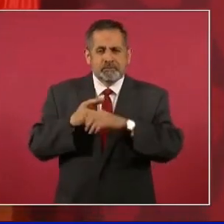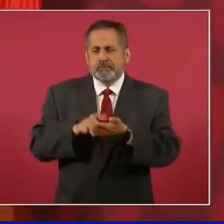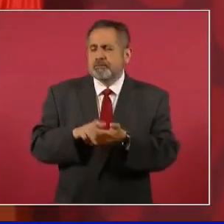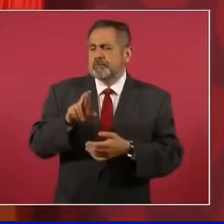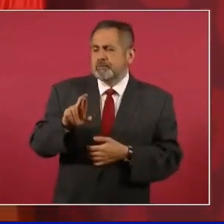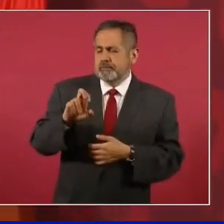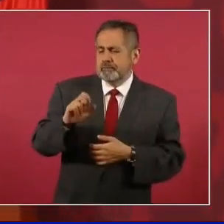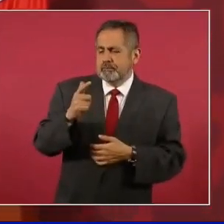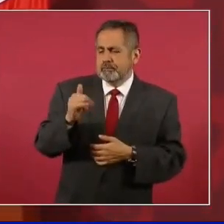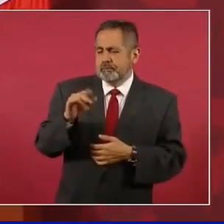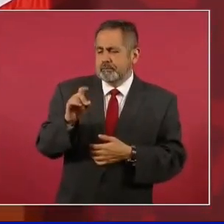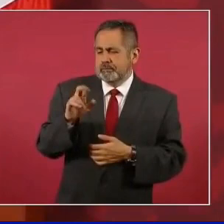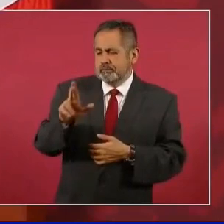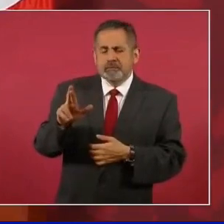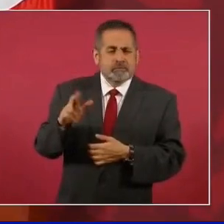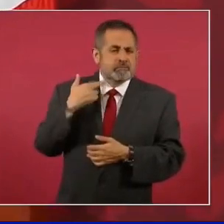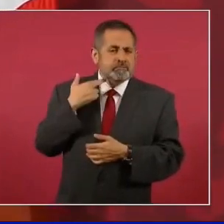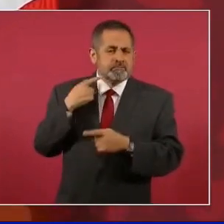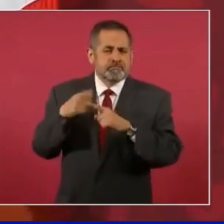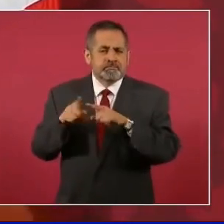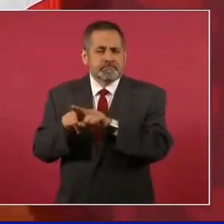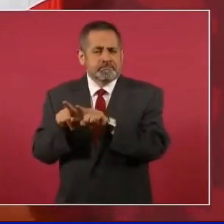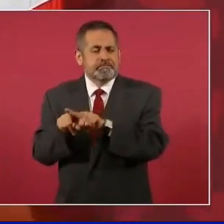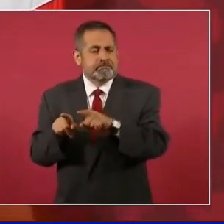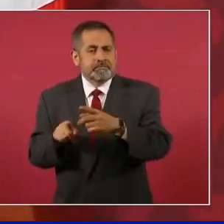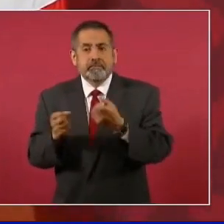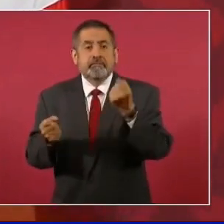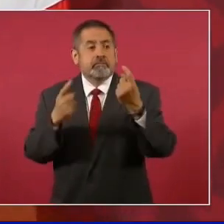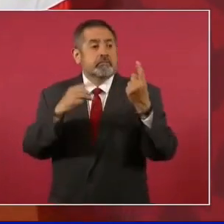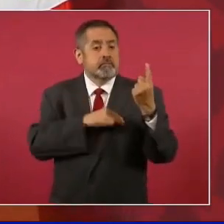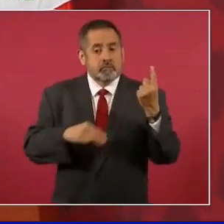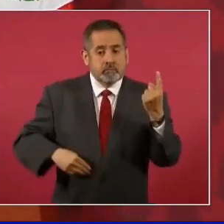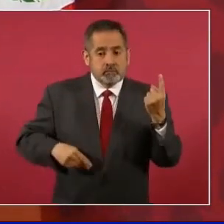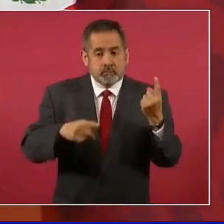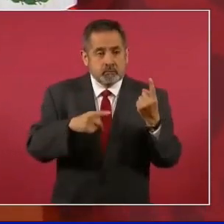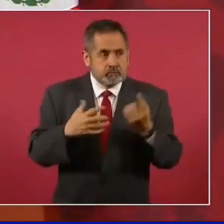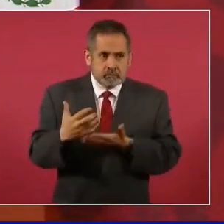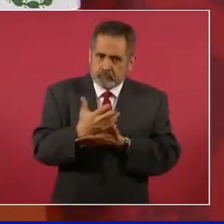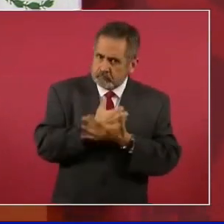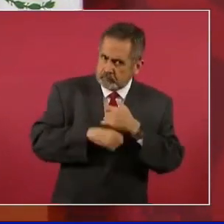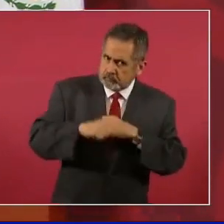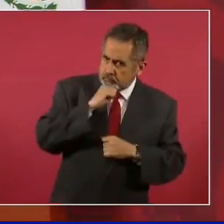y en algunos municipios ganan muchísimo.